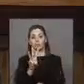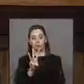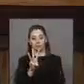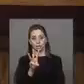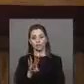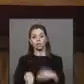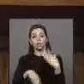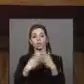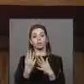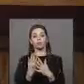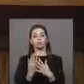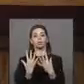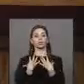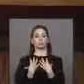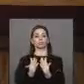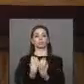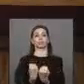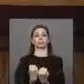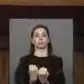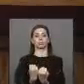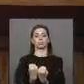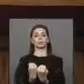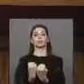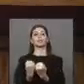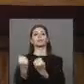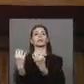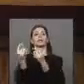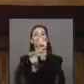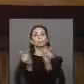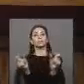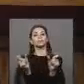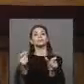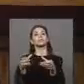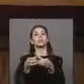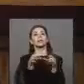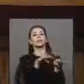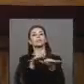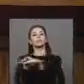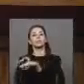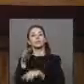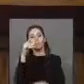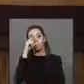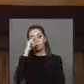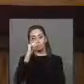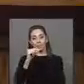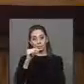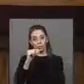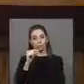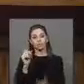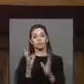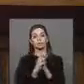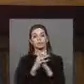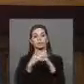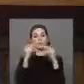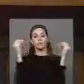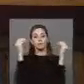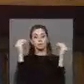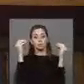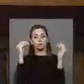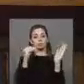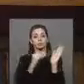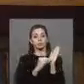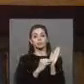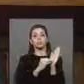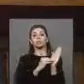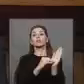para luego caer en las manos de los agentes de exterminio de Pinochet, haciéndolo desaparecer para siempre las oscuras mazmorras de la dictadura.